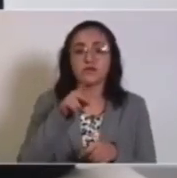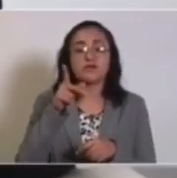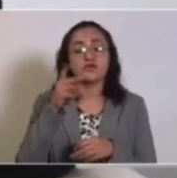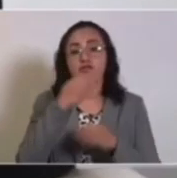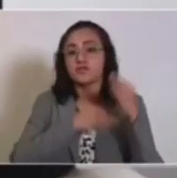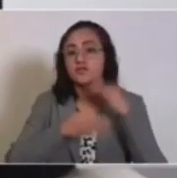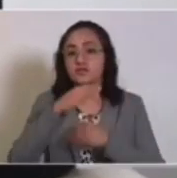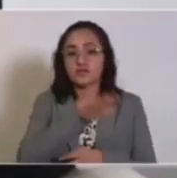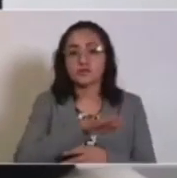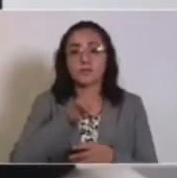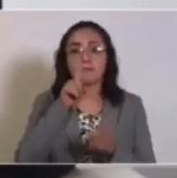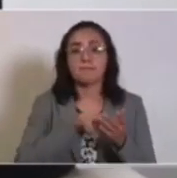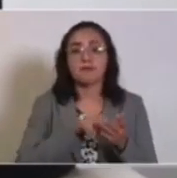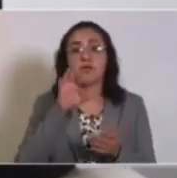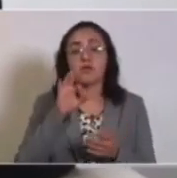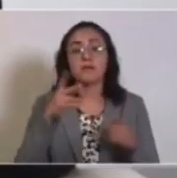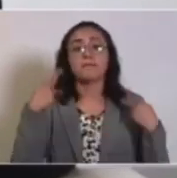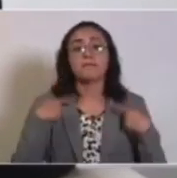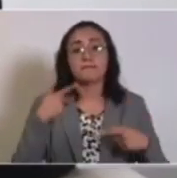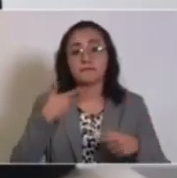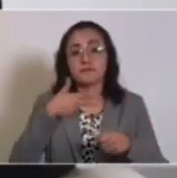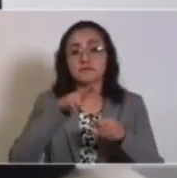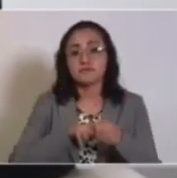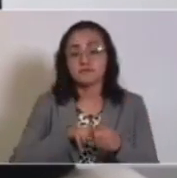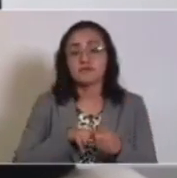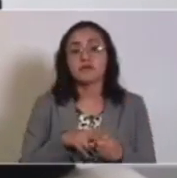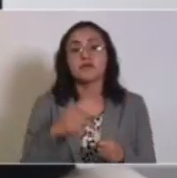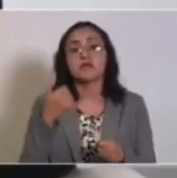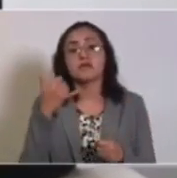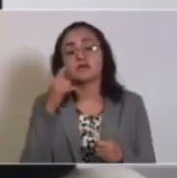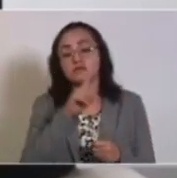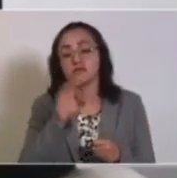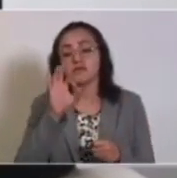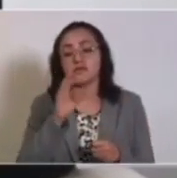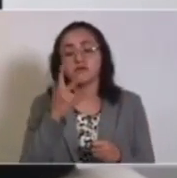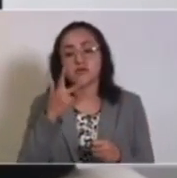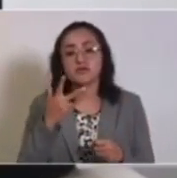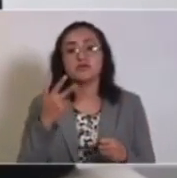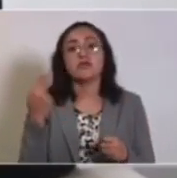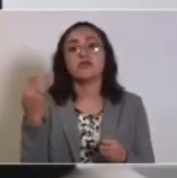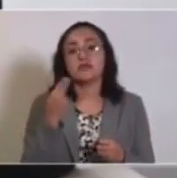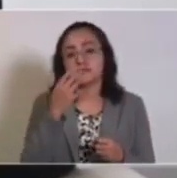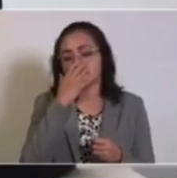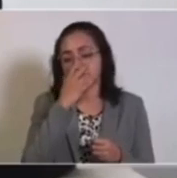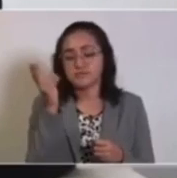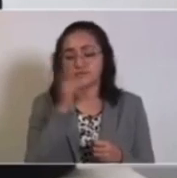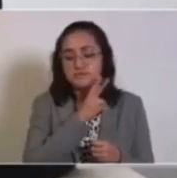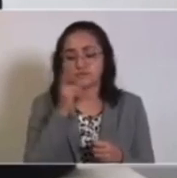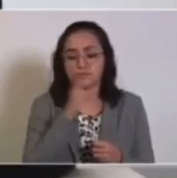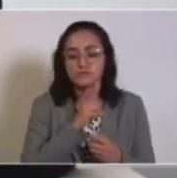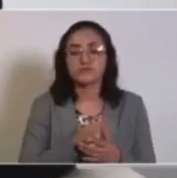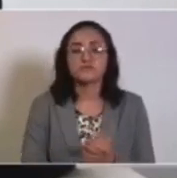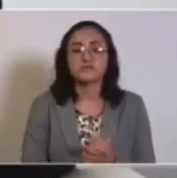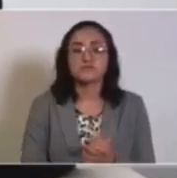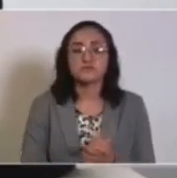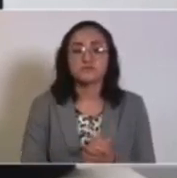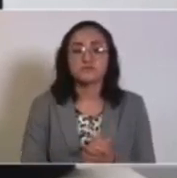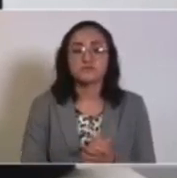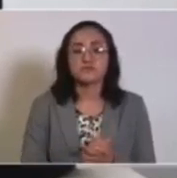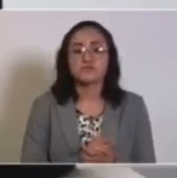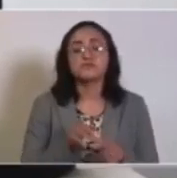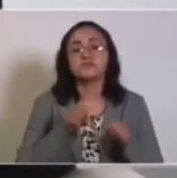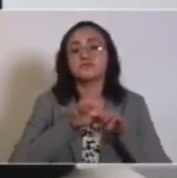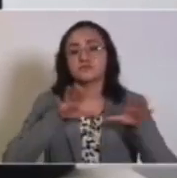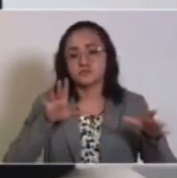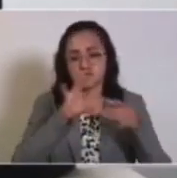todo el sector de 1.040 pacientes hospitalizados 148 de ellos conectados a ventilador mecánico que se